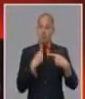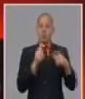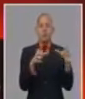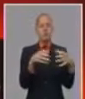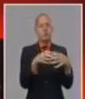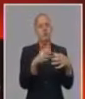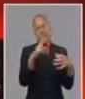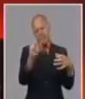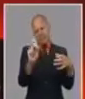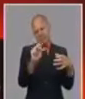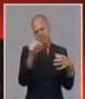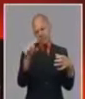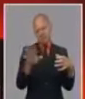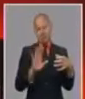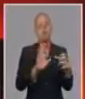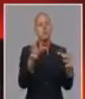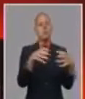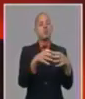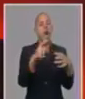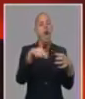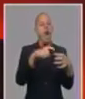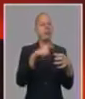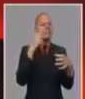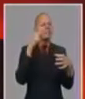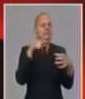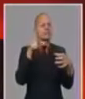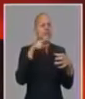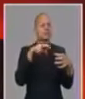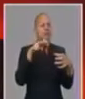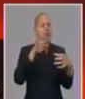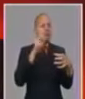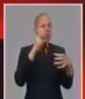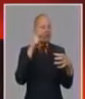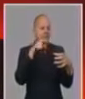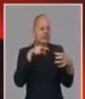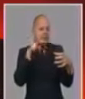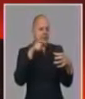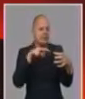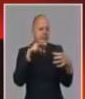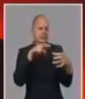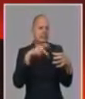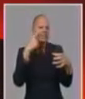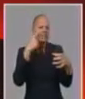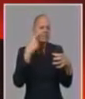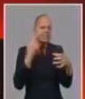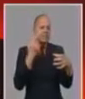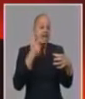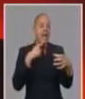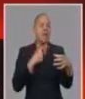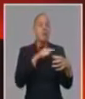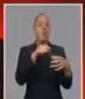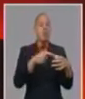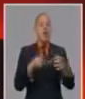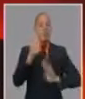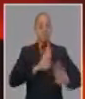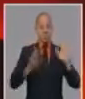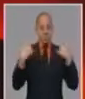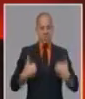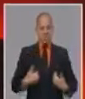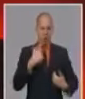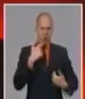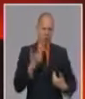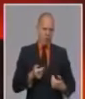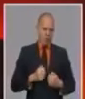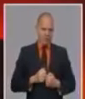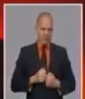pacientes, 20 pacientes, pero donde estudiamos con mucha profundidad cómo había quedado la respuesta inmune, o sea, el estado del sistema